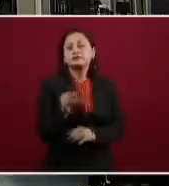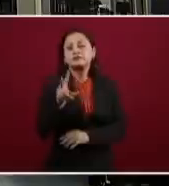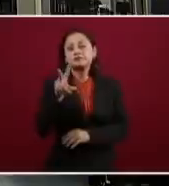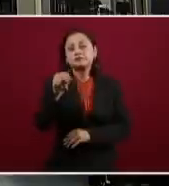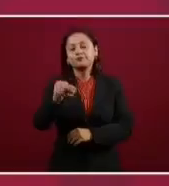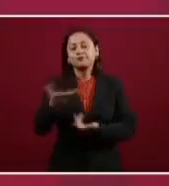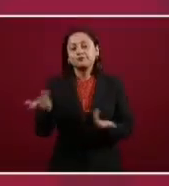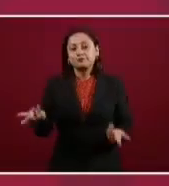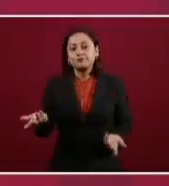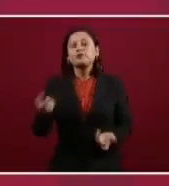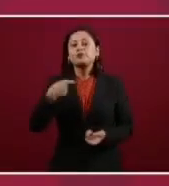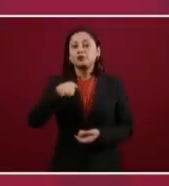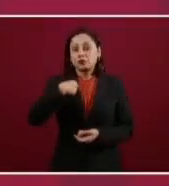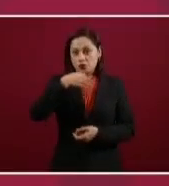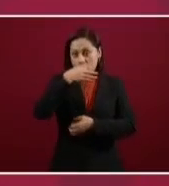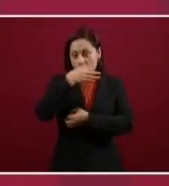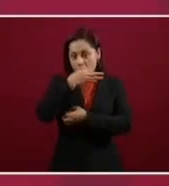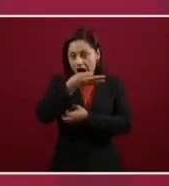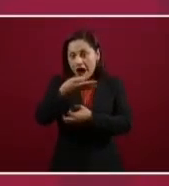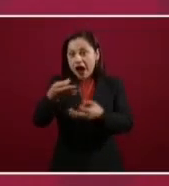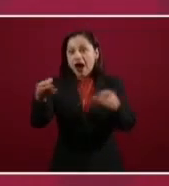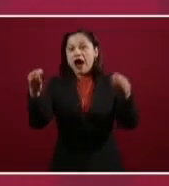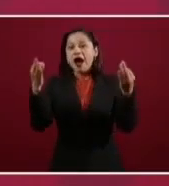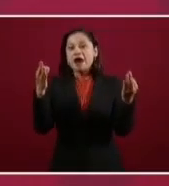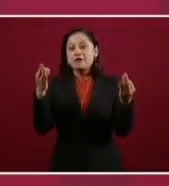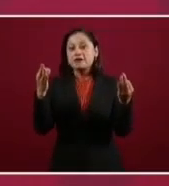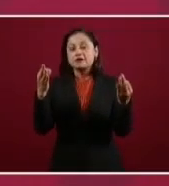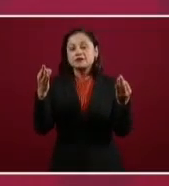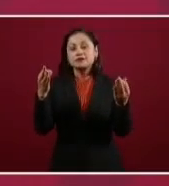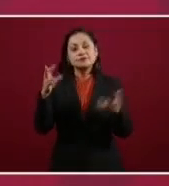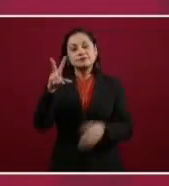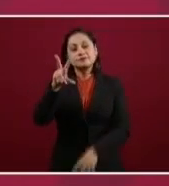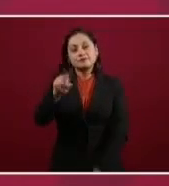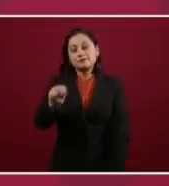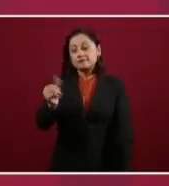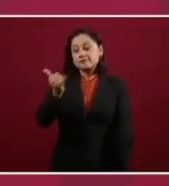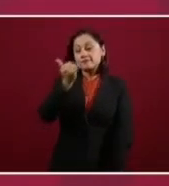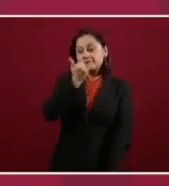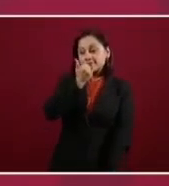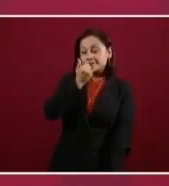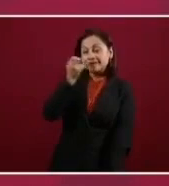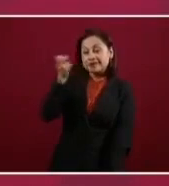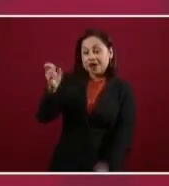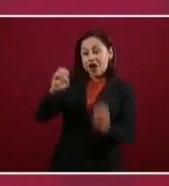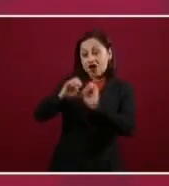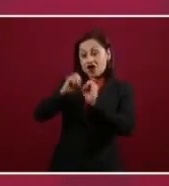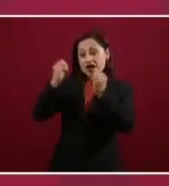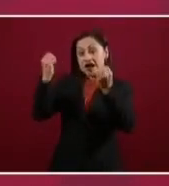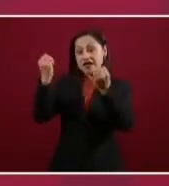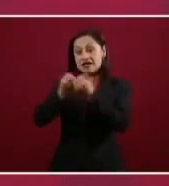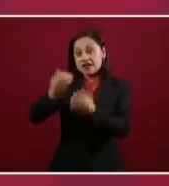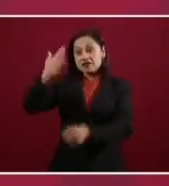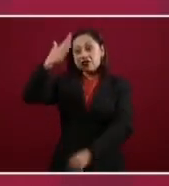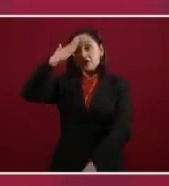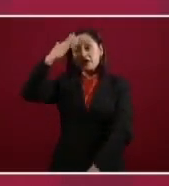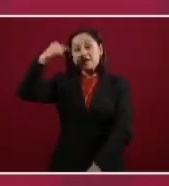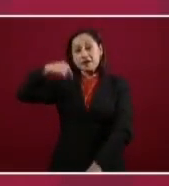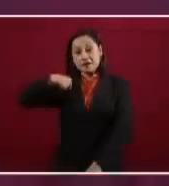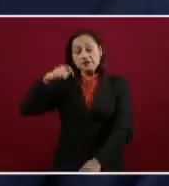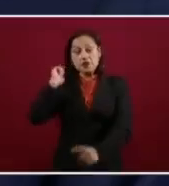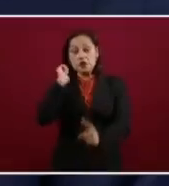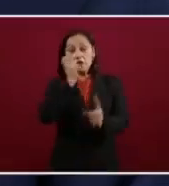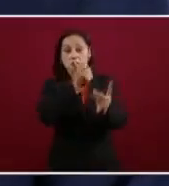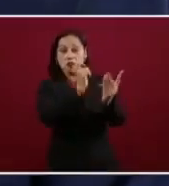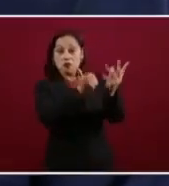como lo digo en las plazas no primo hermano ya eso ya se acabó porque así no